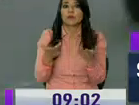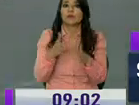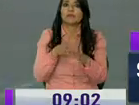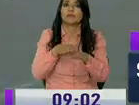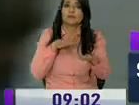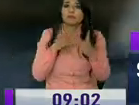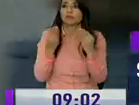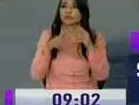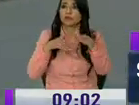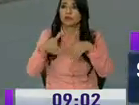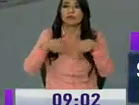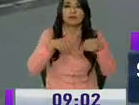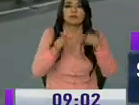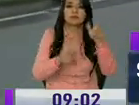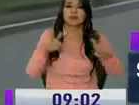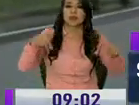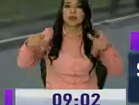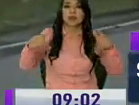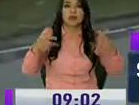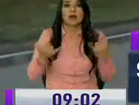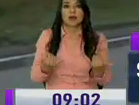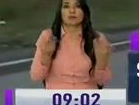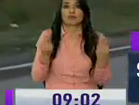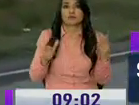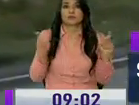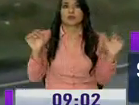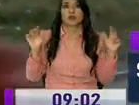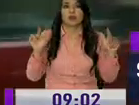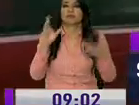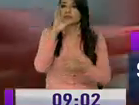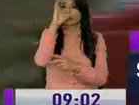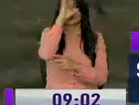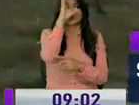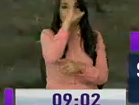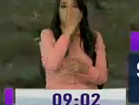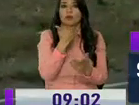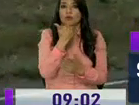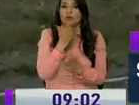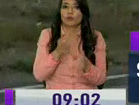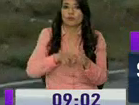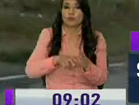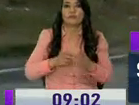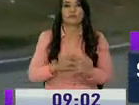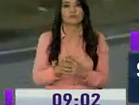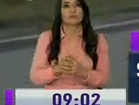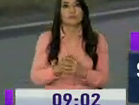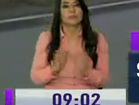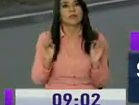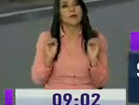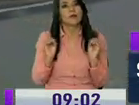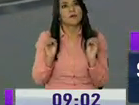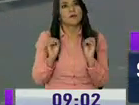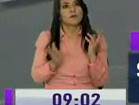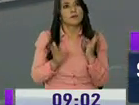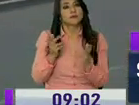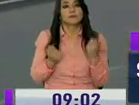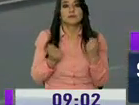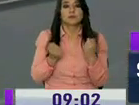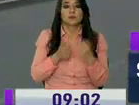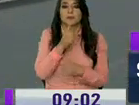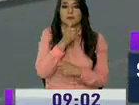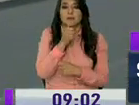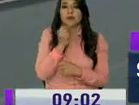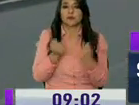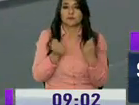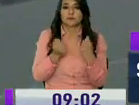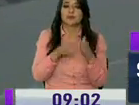una gran cantidad de personas caminando por este sector, todavía los vemos. Uno que otro también vehículo privado, en